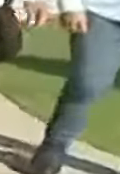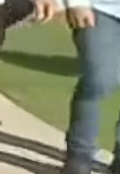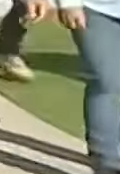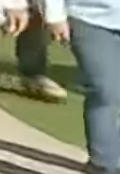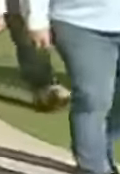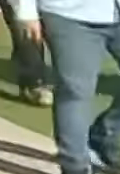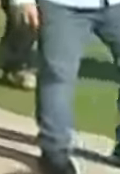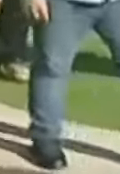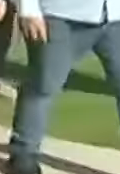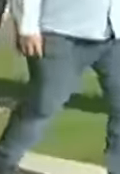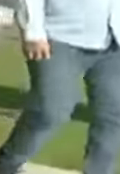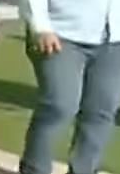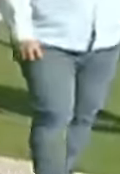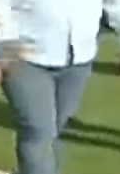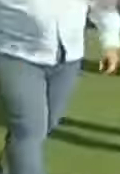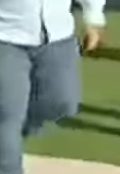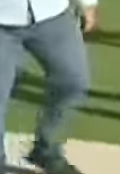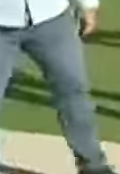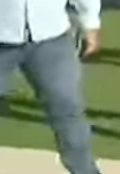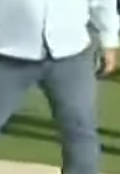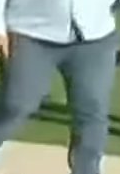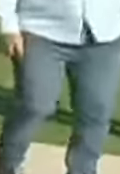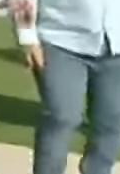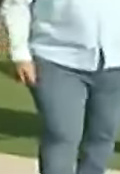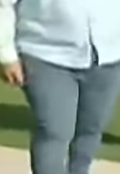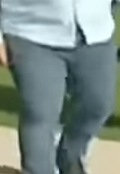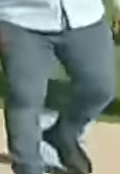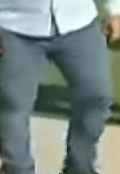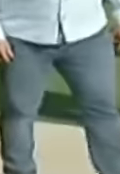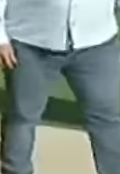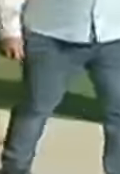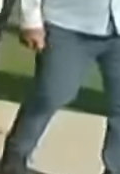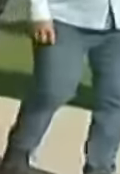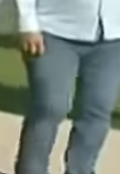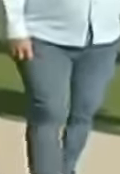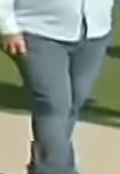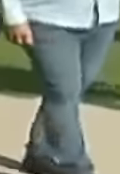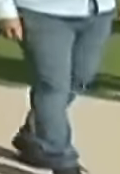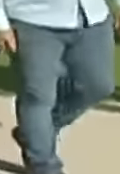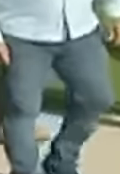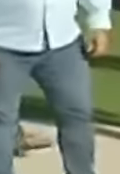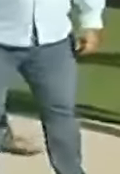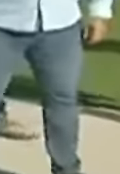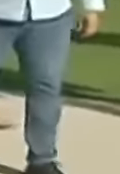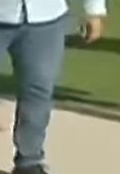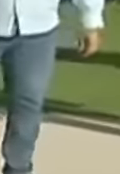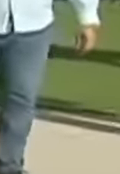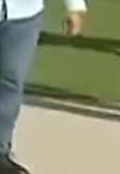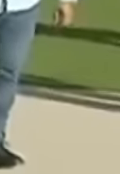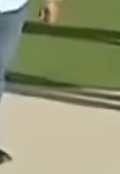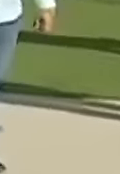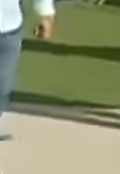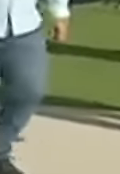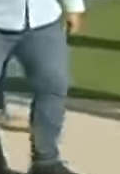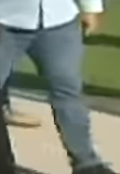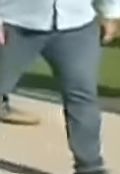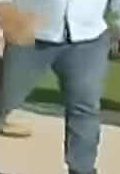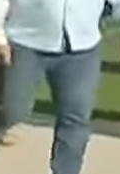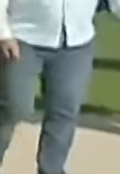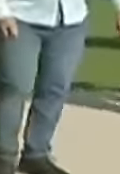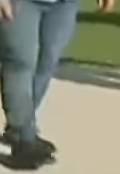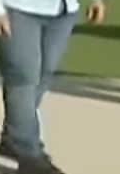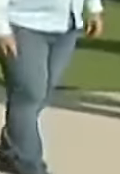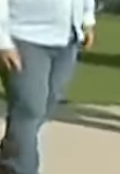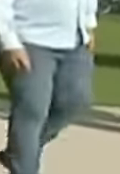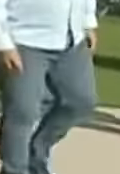en un principio. Esta obra de envergadura de casi 2 kilómetros de longitud y paseo peatonal abarca 4 etapas de